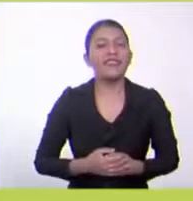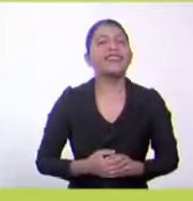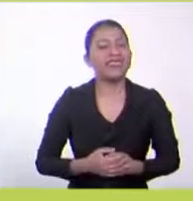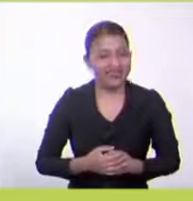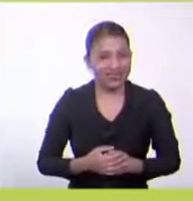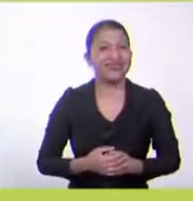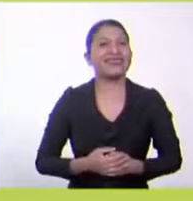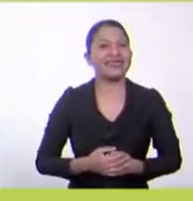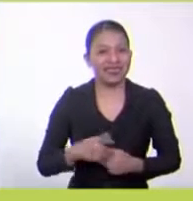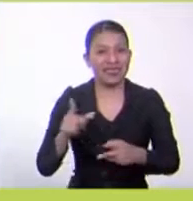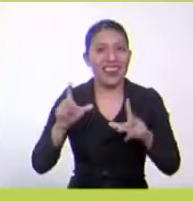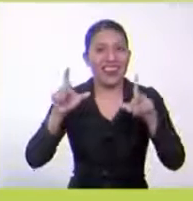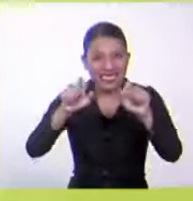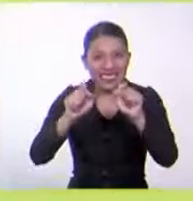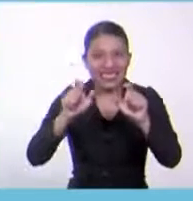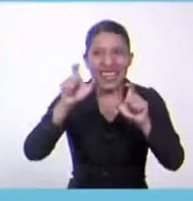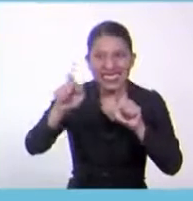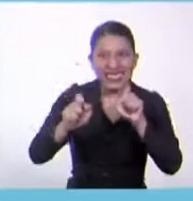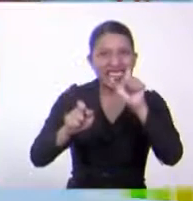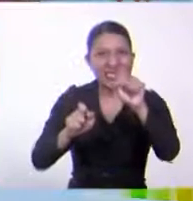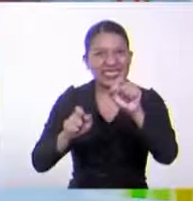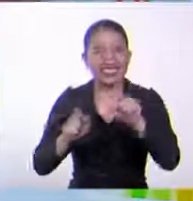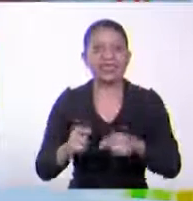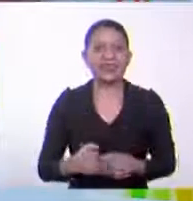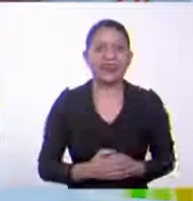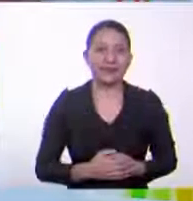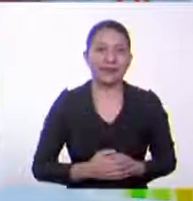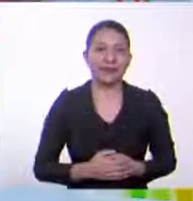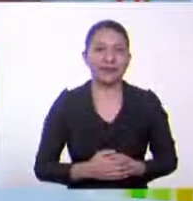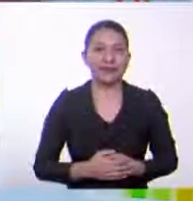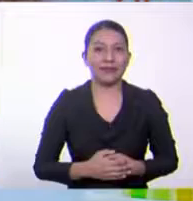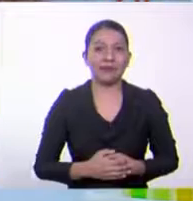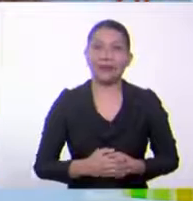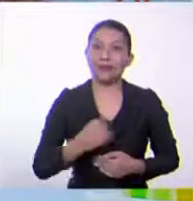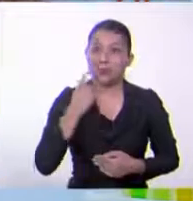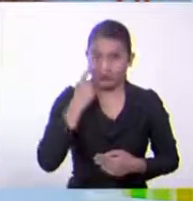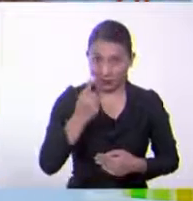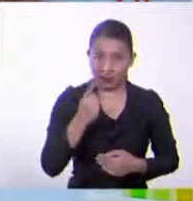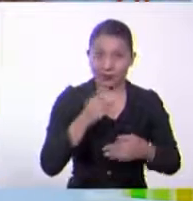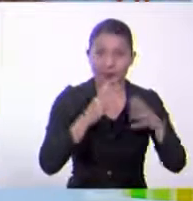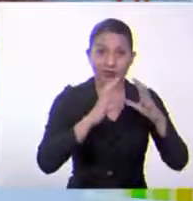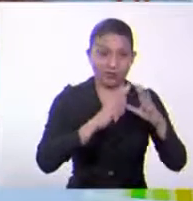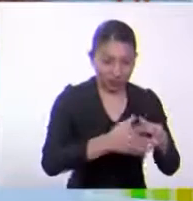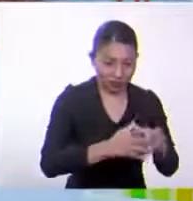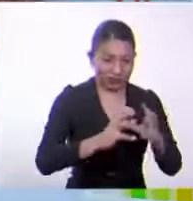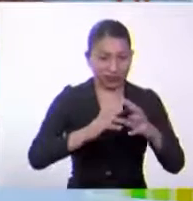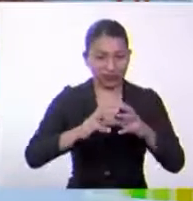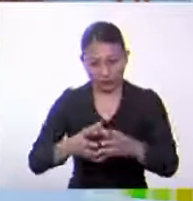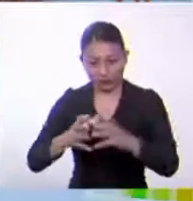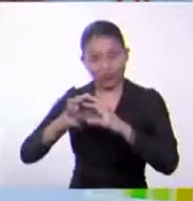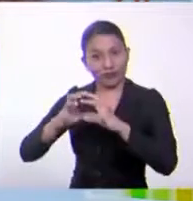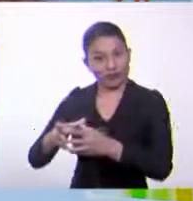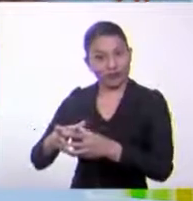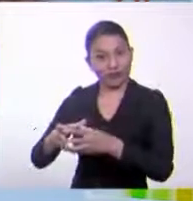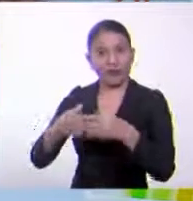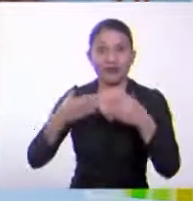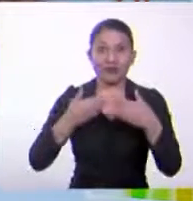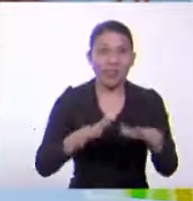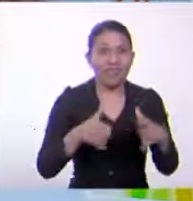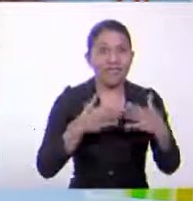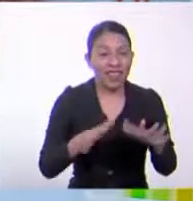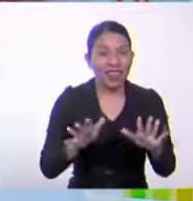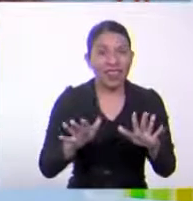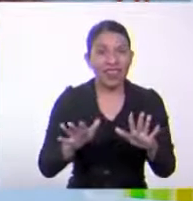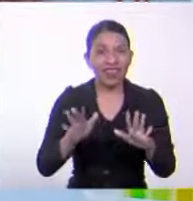¡Genial! Las pinzas. ¿Te fijaste cómo clasificamos las trampas de las distintas plantas